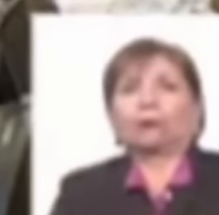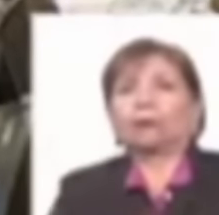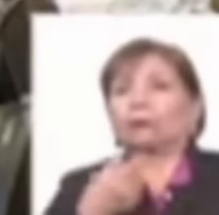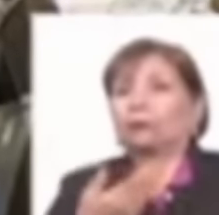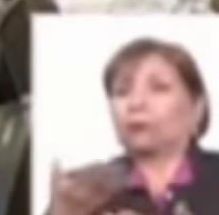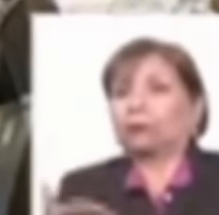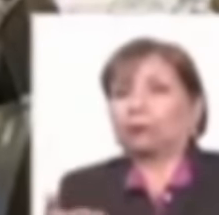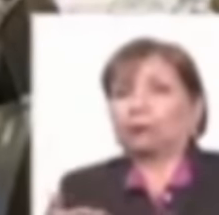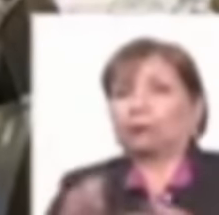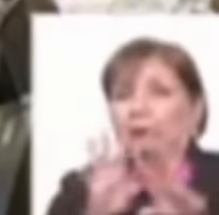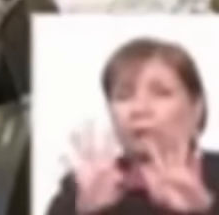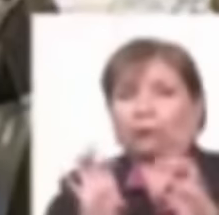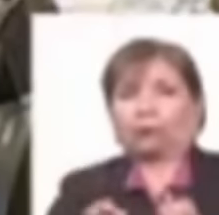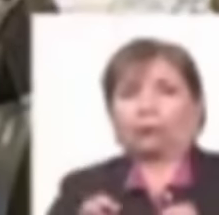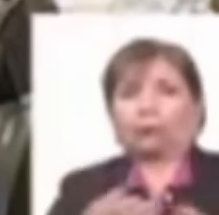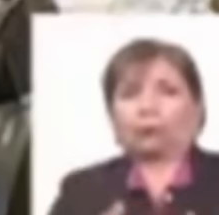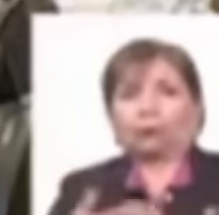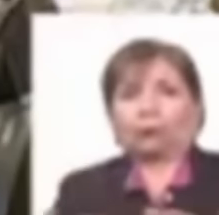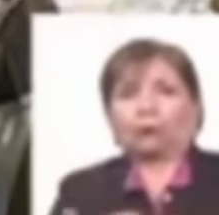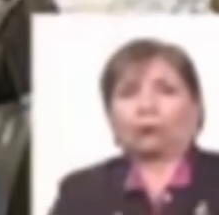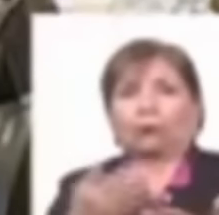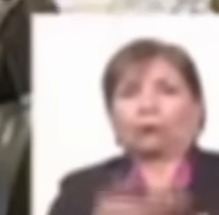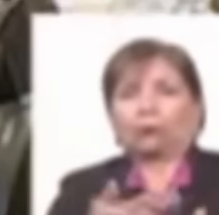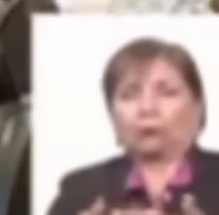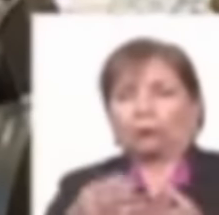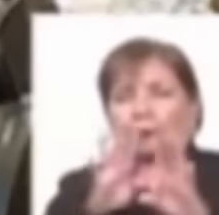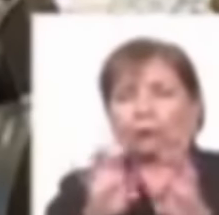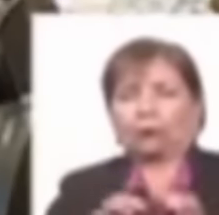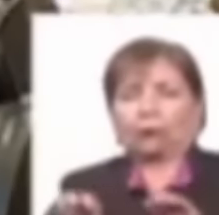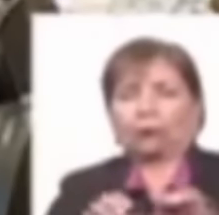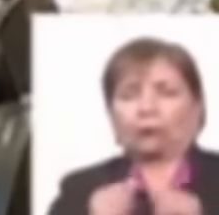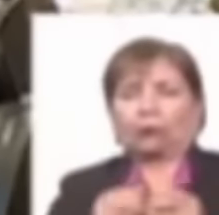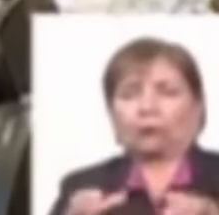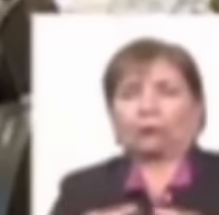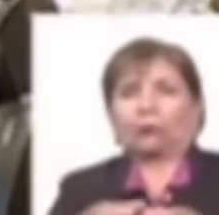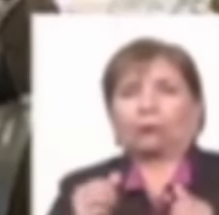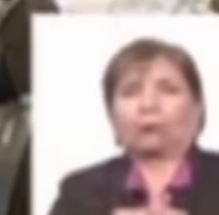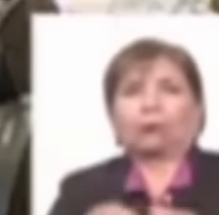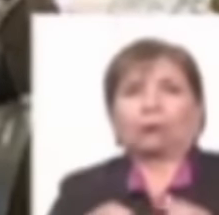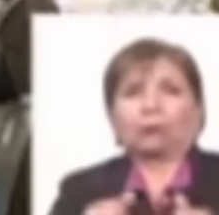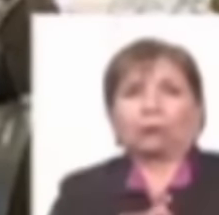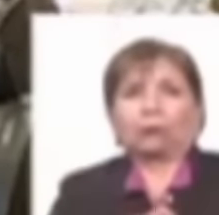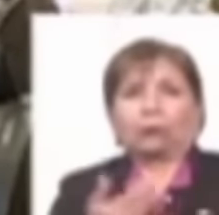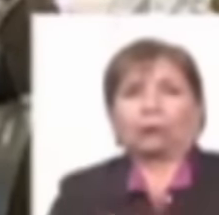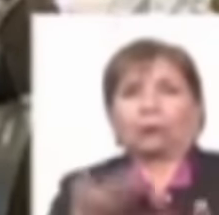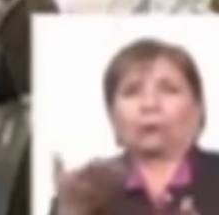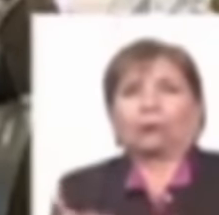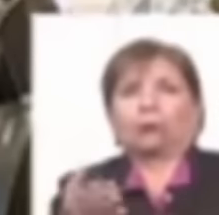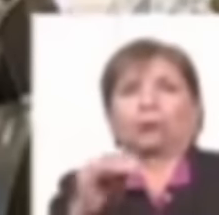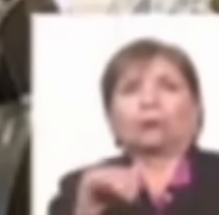da su examen acá, su prueba que realiza la comisión a efectos de acceder al